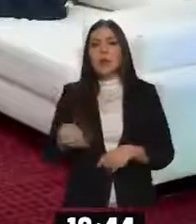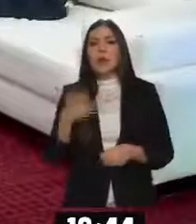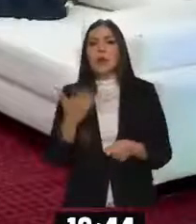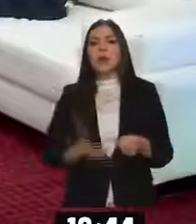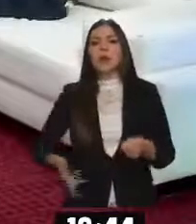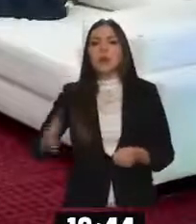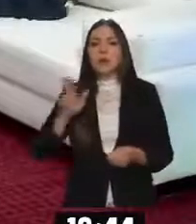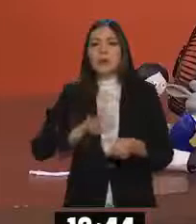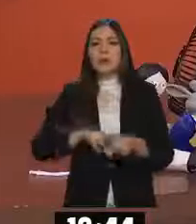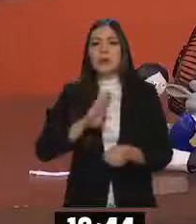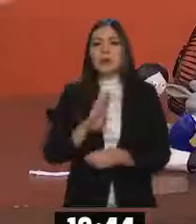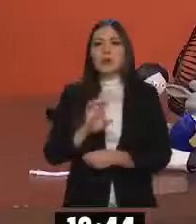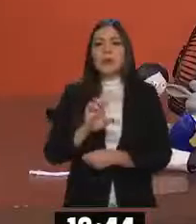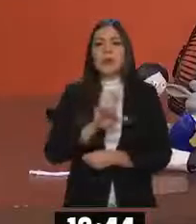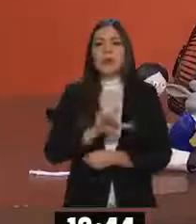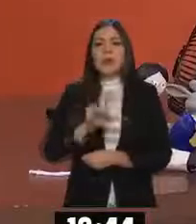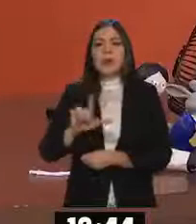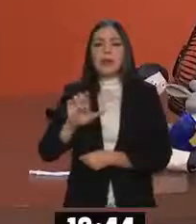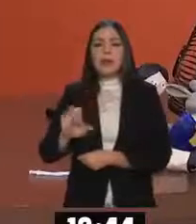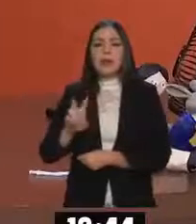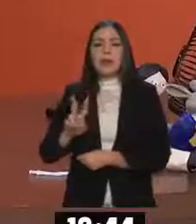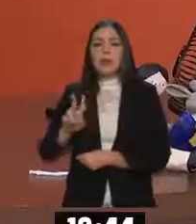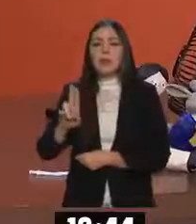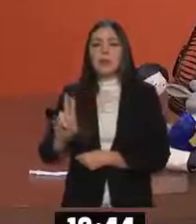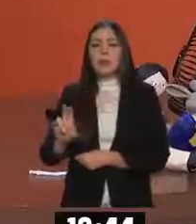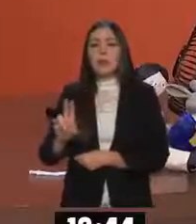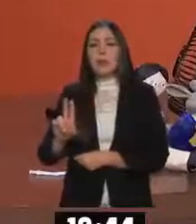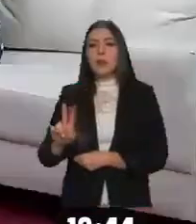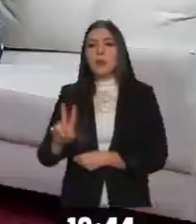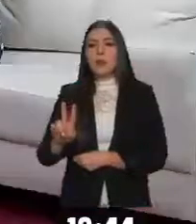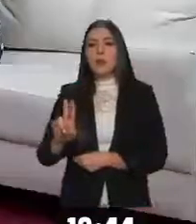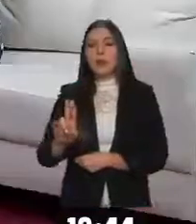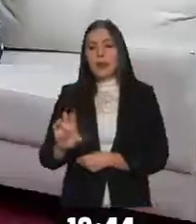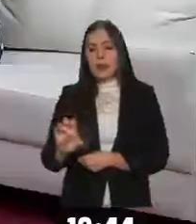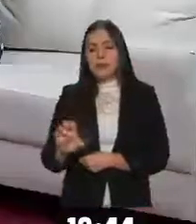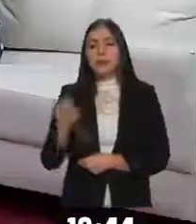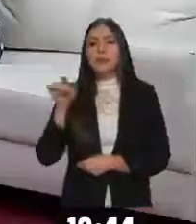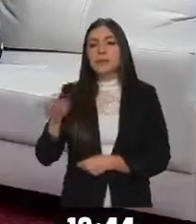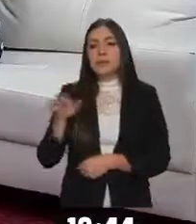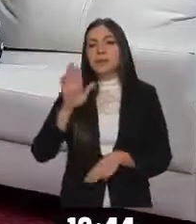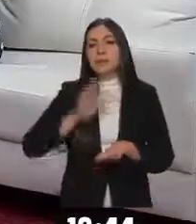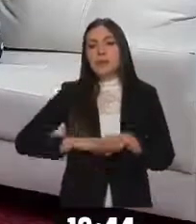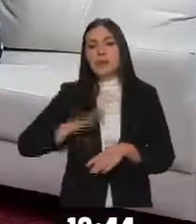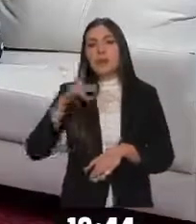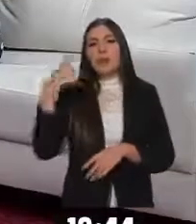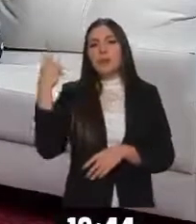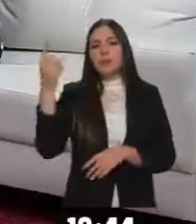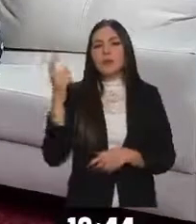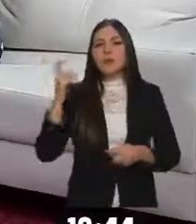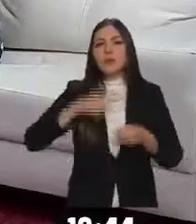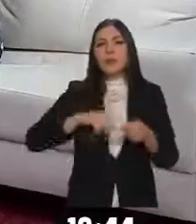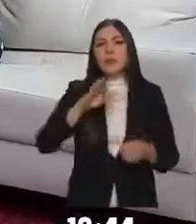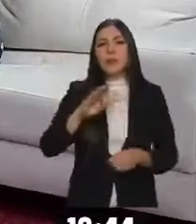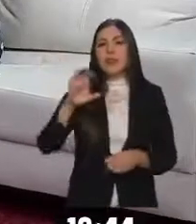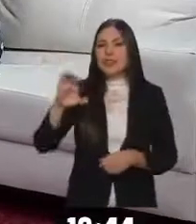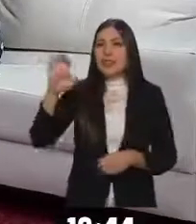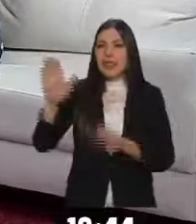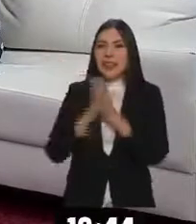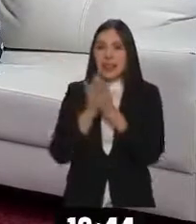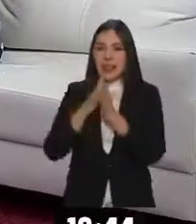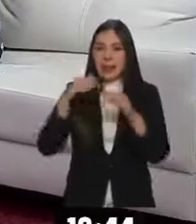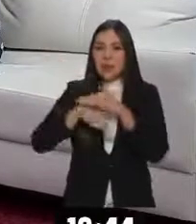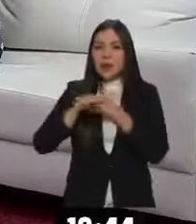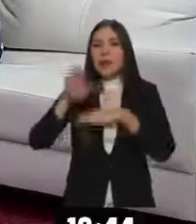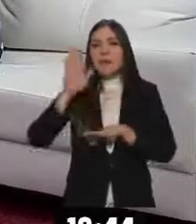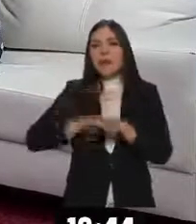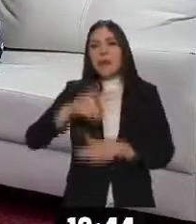eso lo hace mucho más accesible. Sí, muy a la mano. Maestro, cuéntele un poquito al público, que ya lo hemos entrevistado, cómo dio con